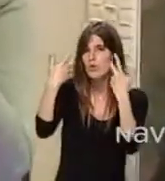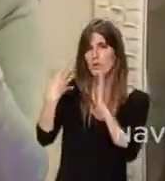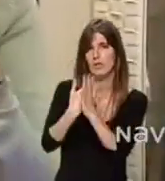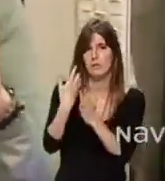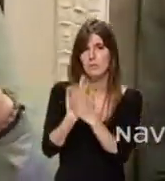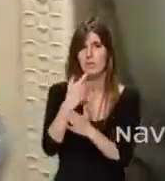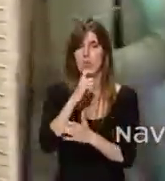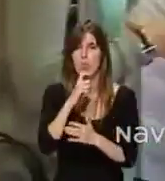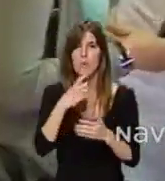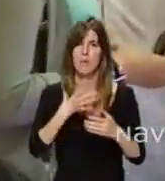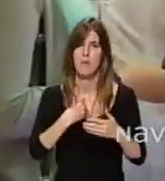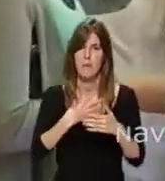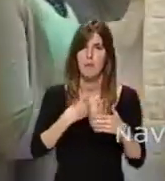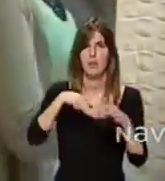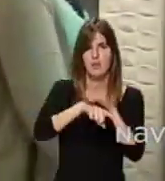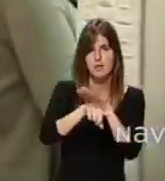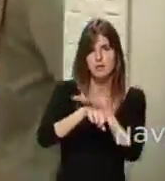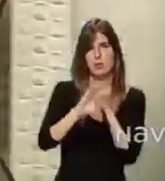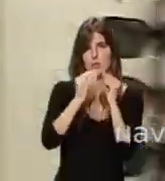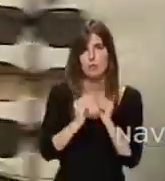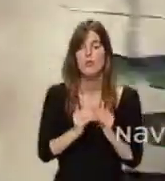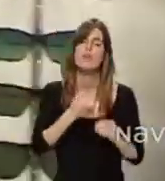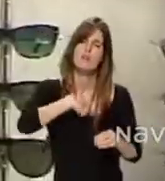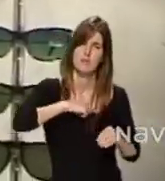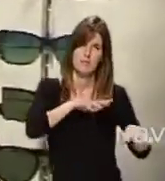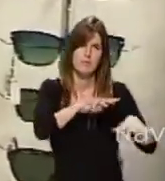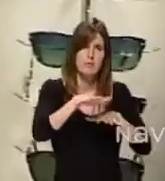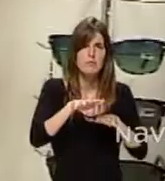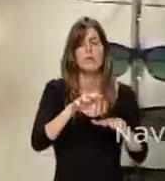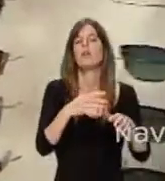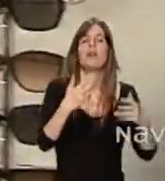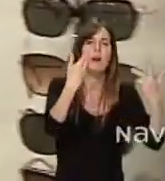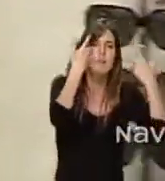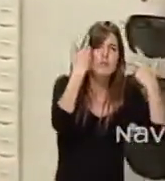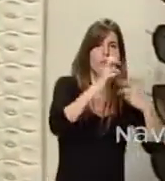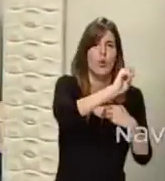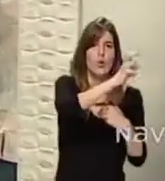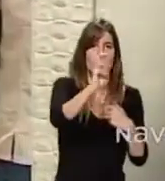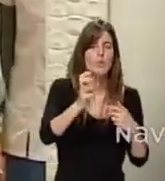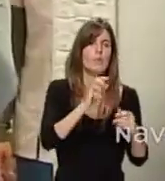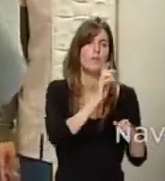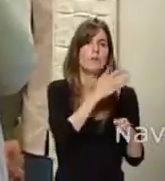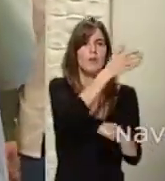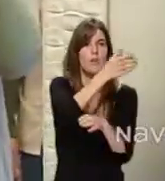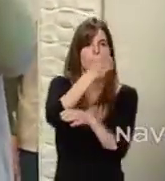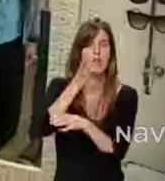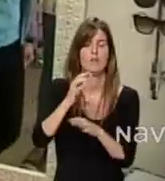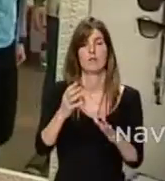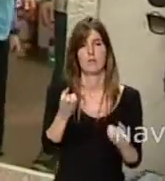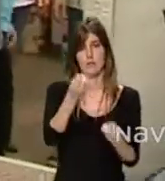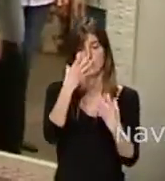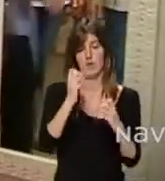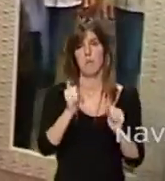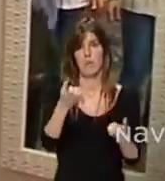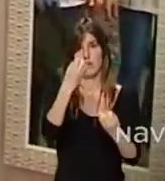de la burocracia, papeles, y aparte nosotras nos movíamos por asesorías, nos fuimos moviendo un poco, al principio no sonaba todo a chino,